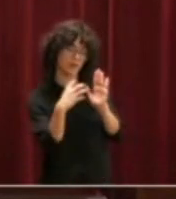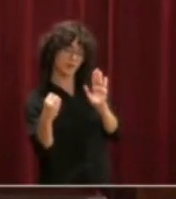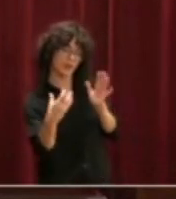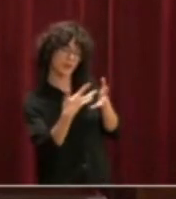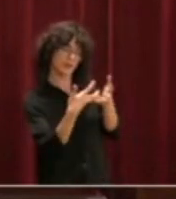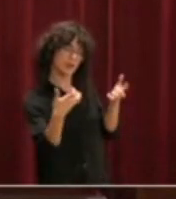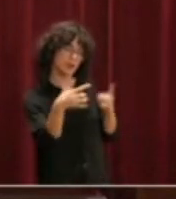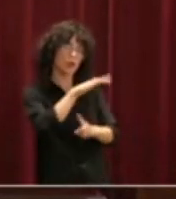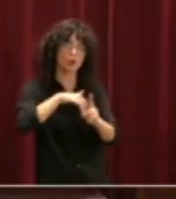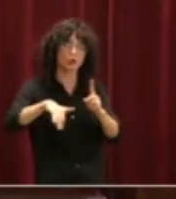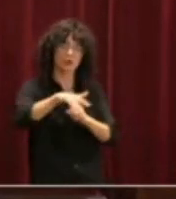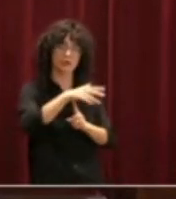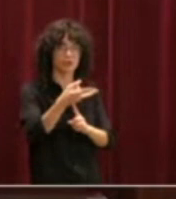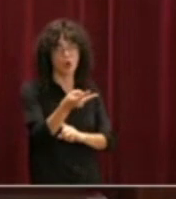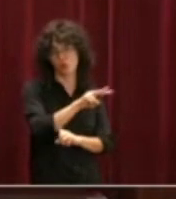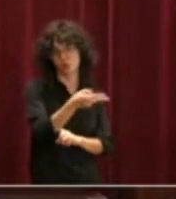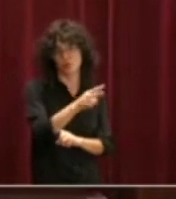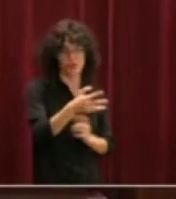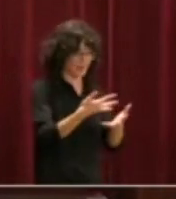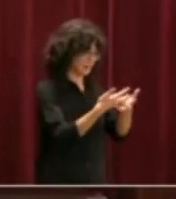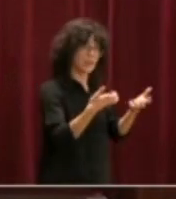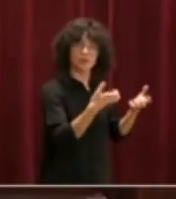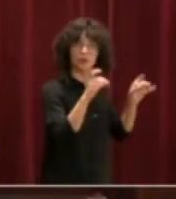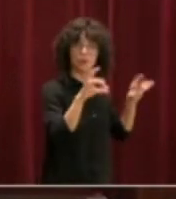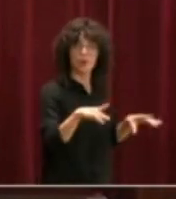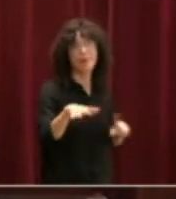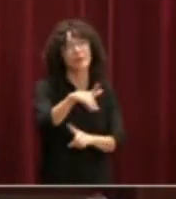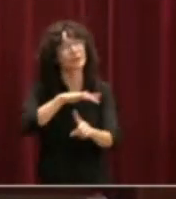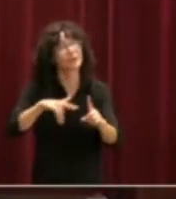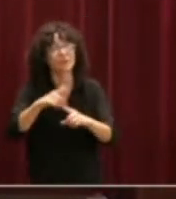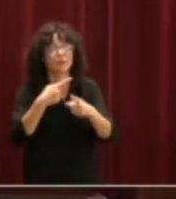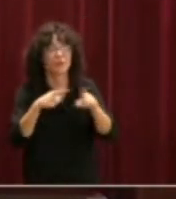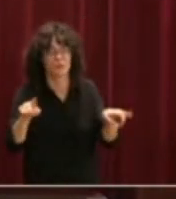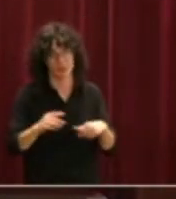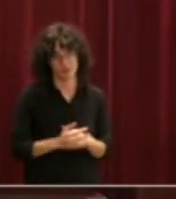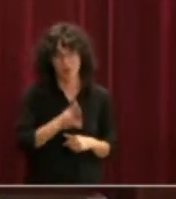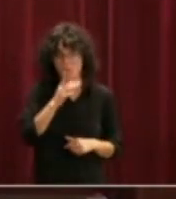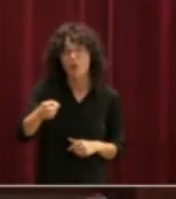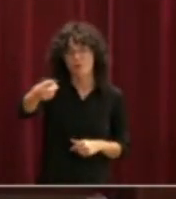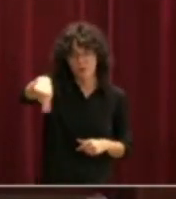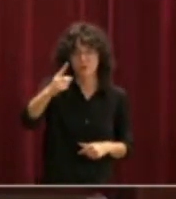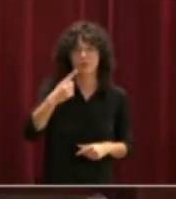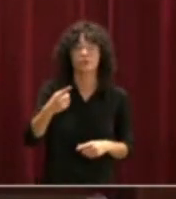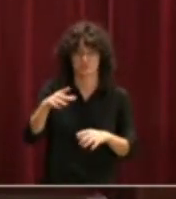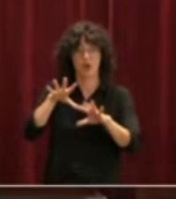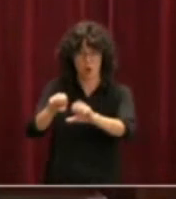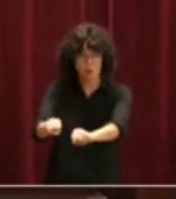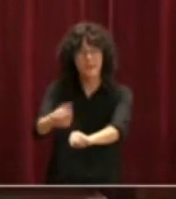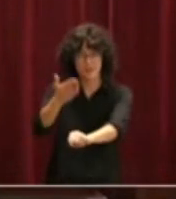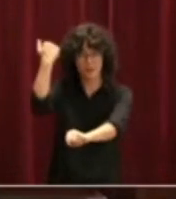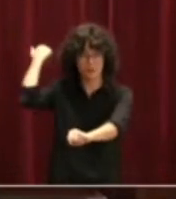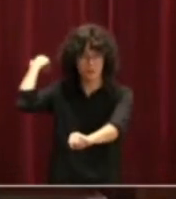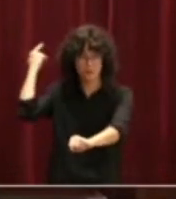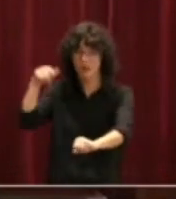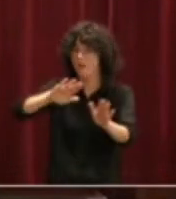su contexto Y si bien el texto es el mismo el contexto no lo es porque estaban ustedes Nando atropellando todos los derechos y